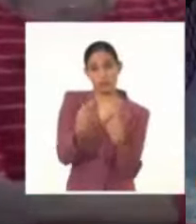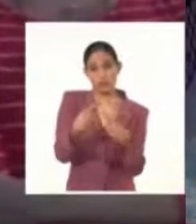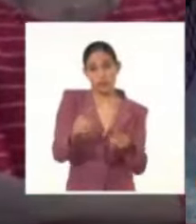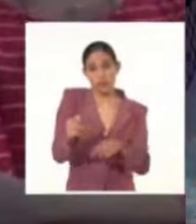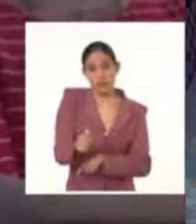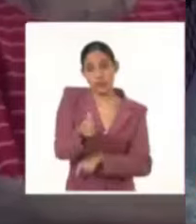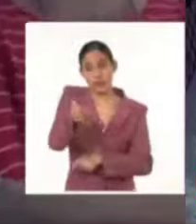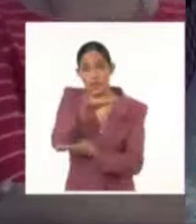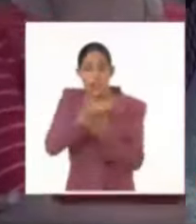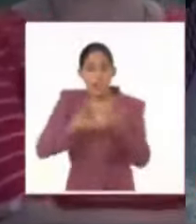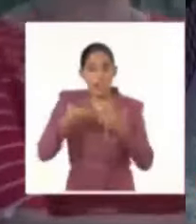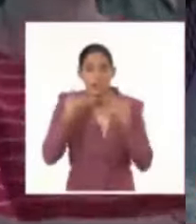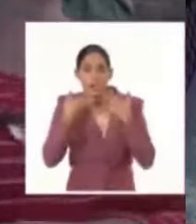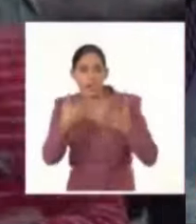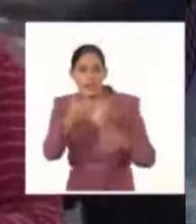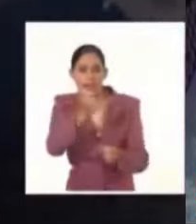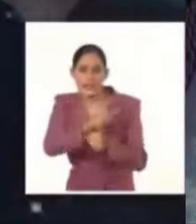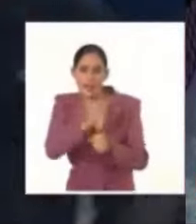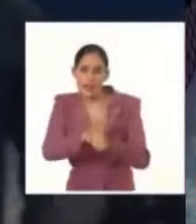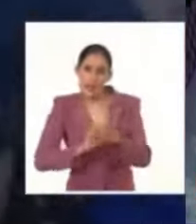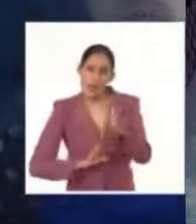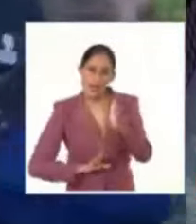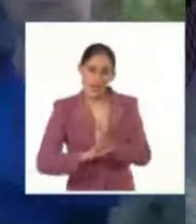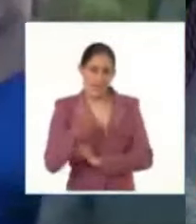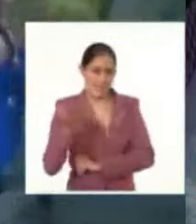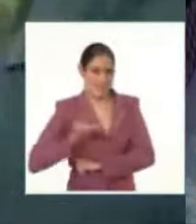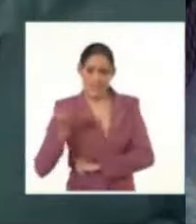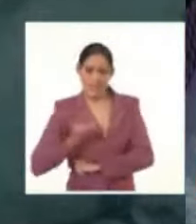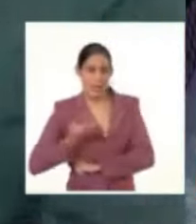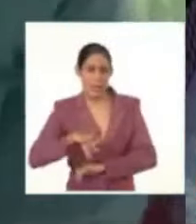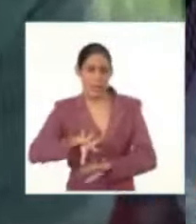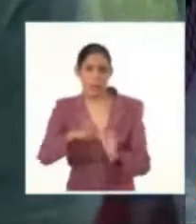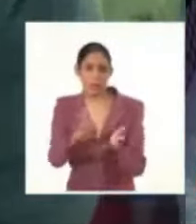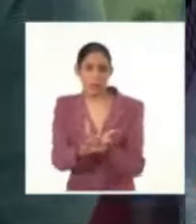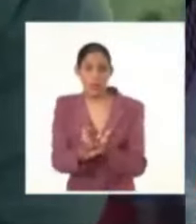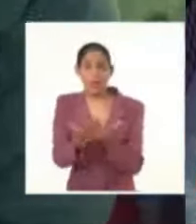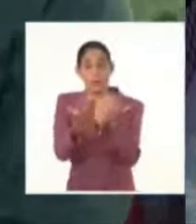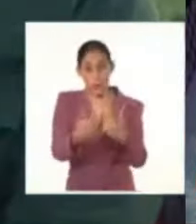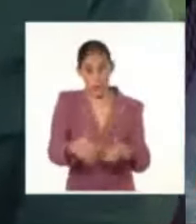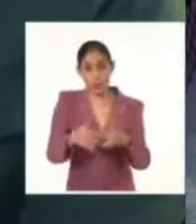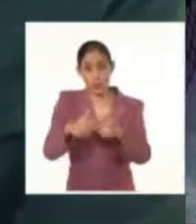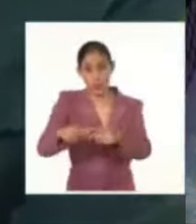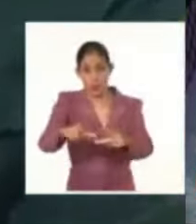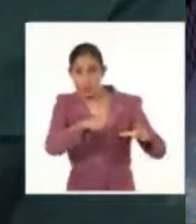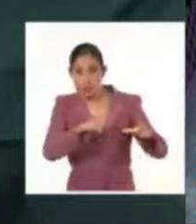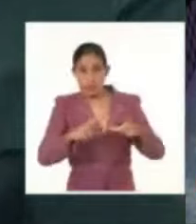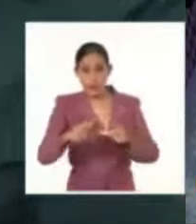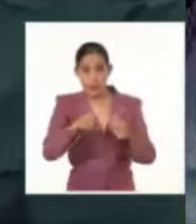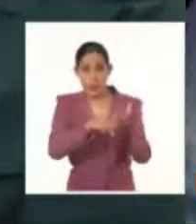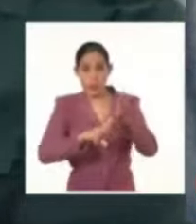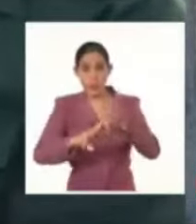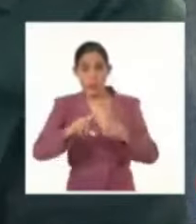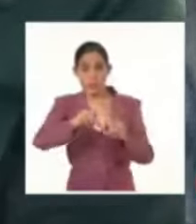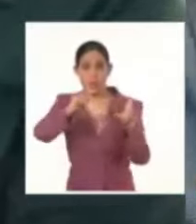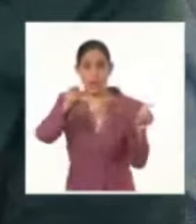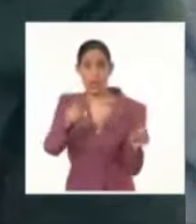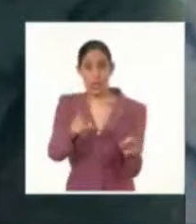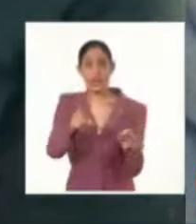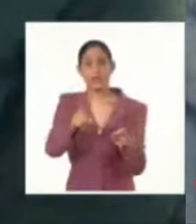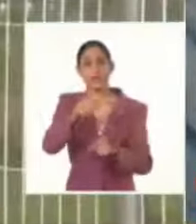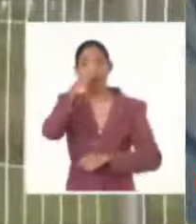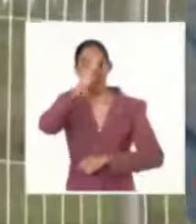a trabajar para que avance este importante proceso inversionista que se realiza en todas las provincias del país. Proyecto